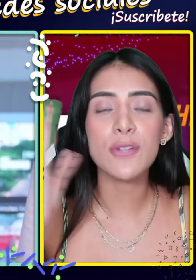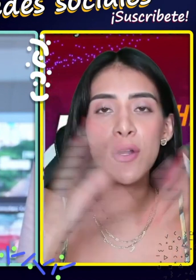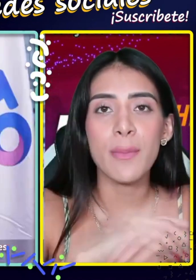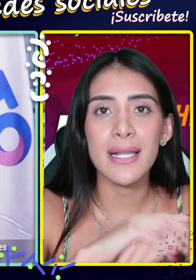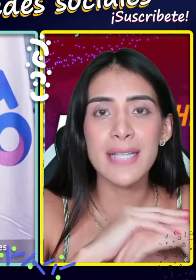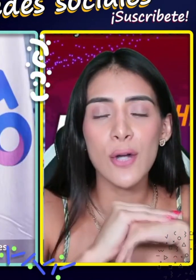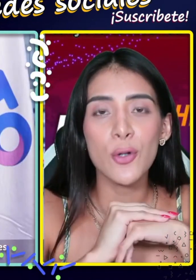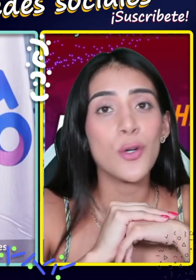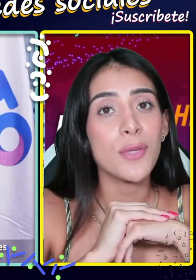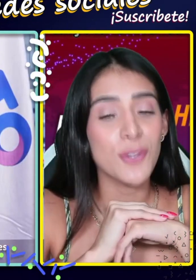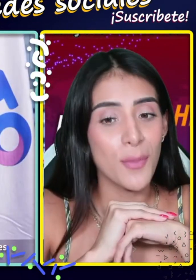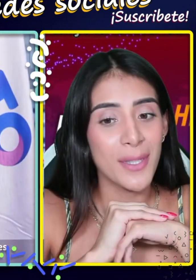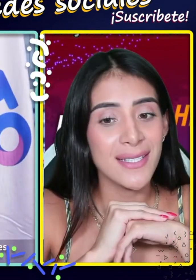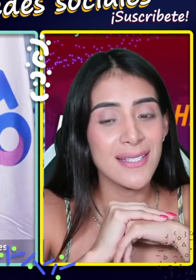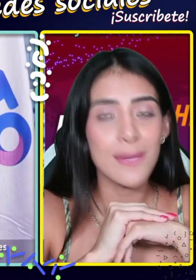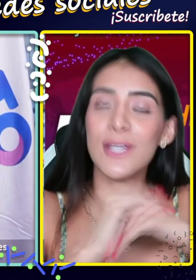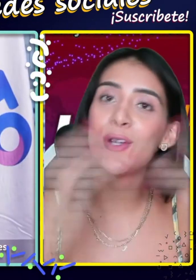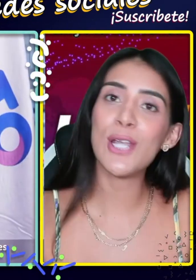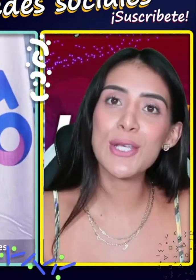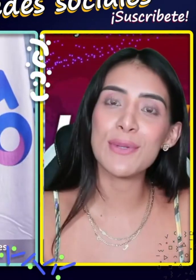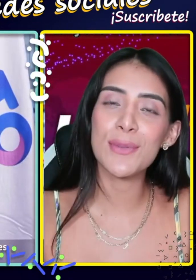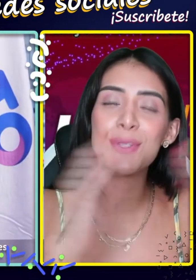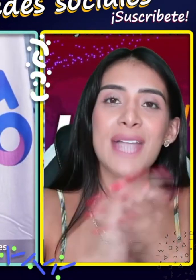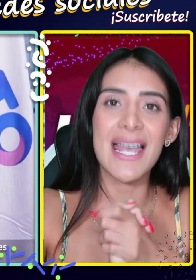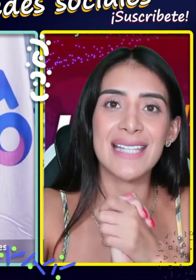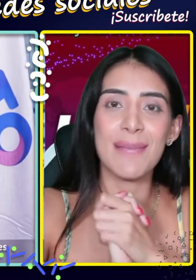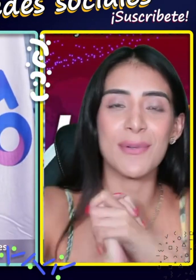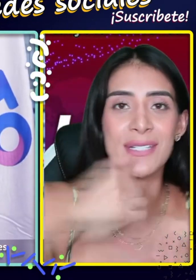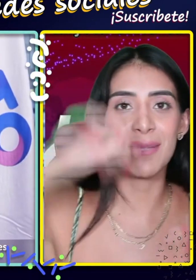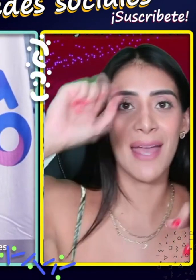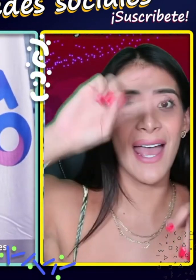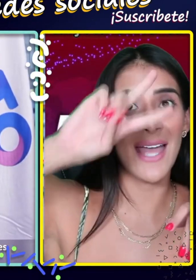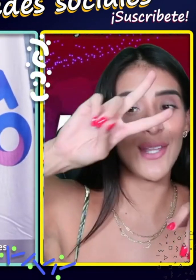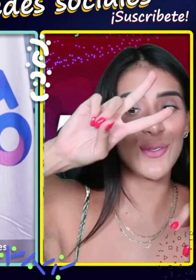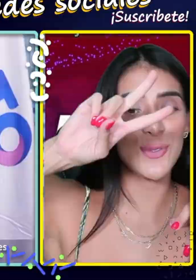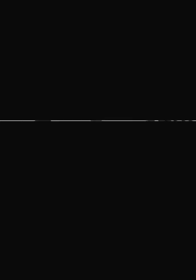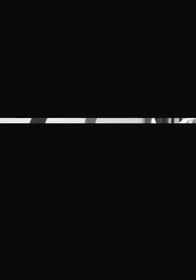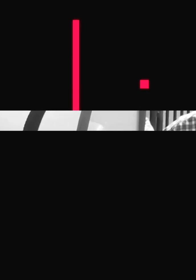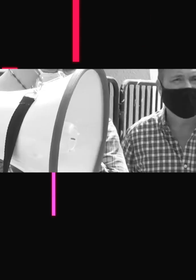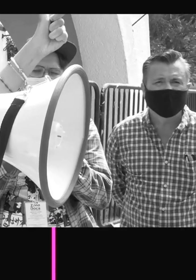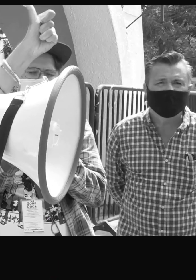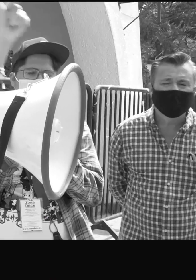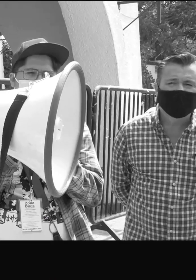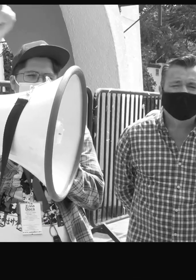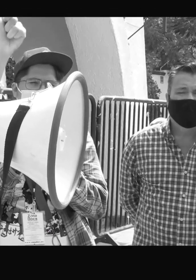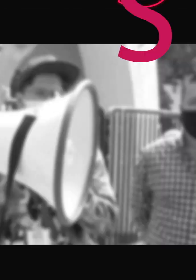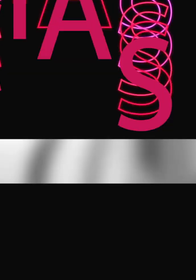Juncal Solano para El Charro. No olvides compartir este video y nos vemos hasta la próxima. Adiós.